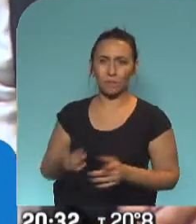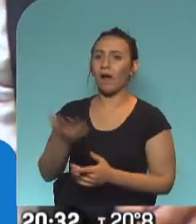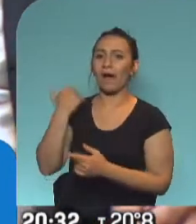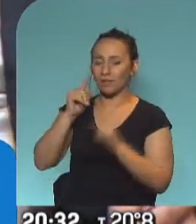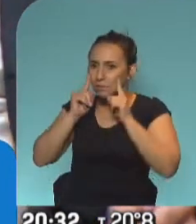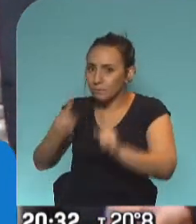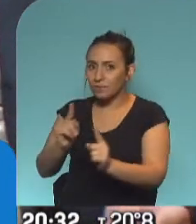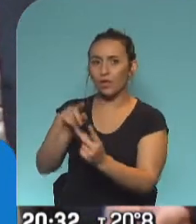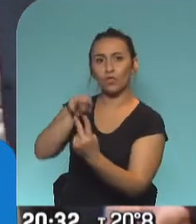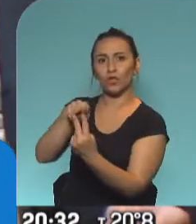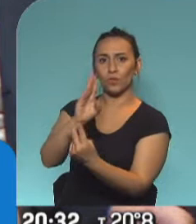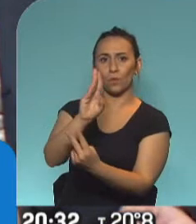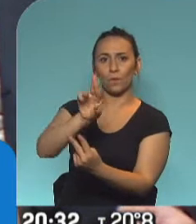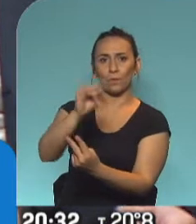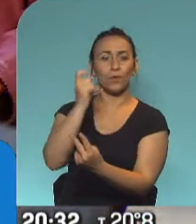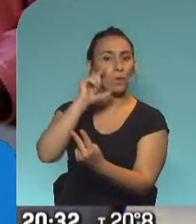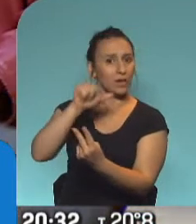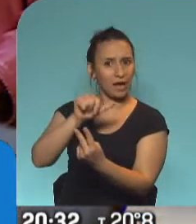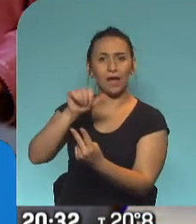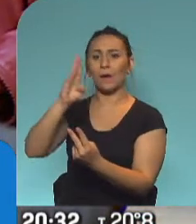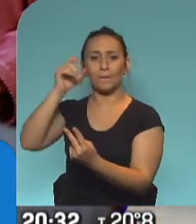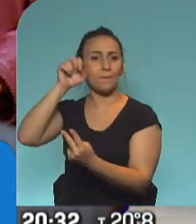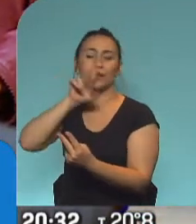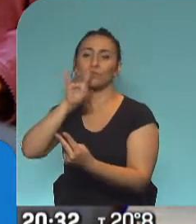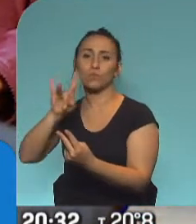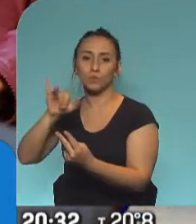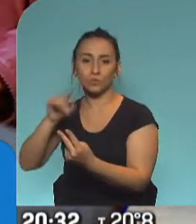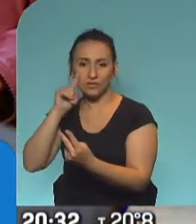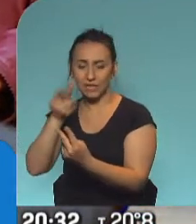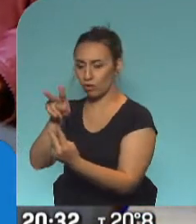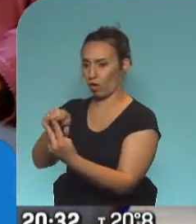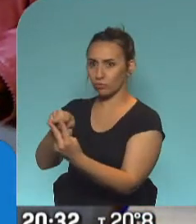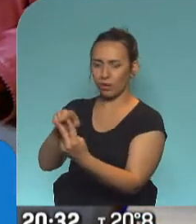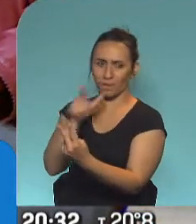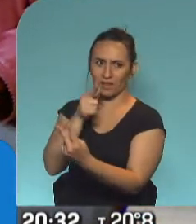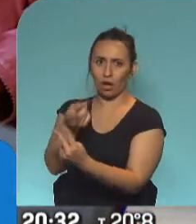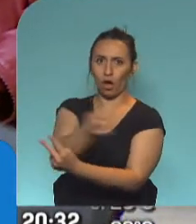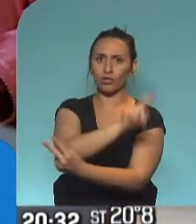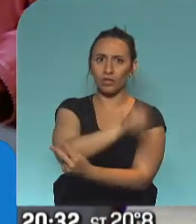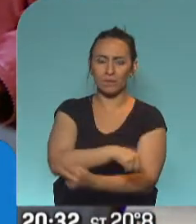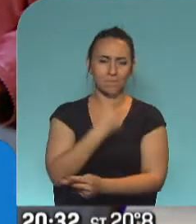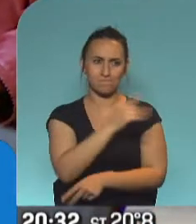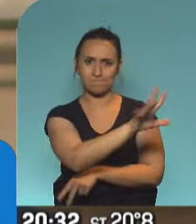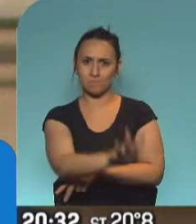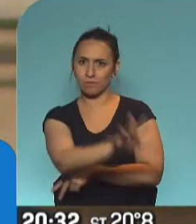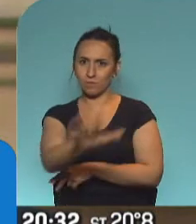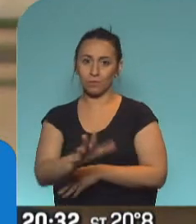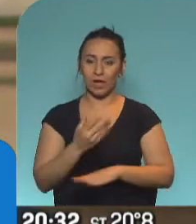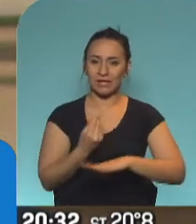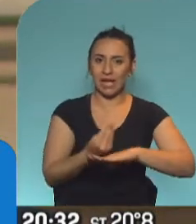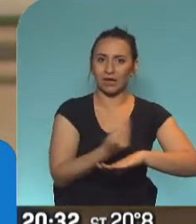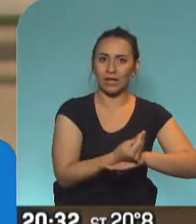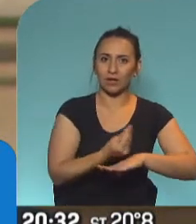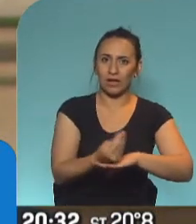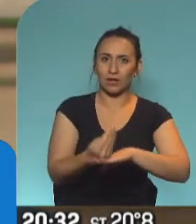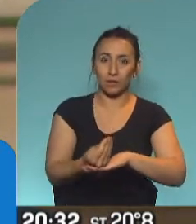juezas que han sido trasladados y, por ejemplo, sus cargos anteriores están ocupados por jueces o juezas que rindieron